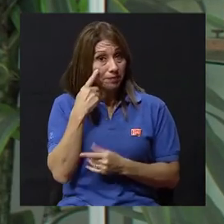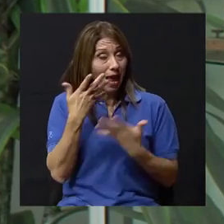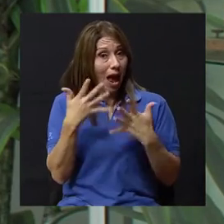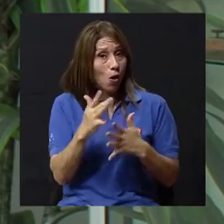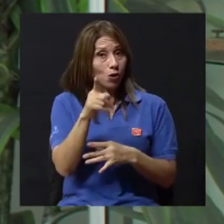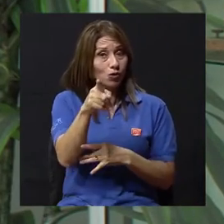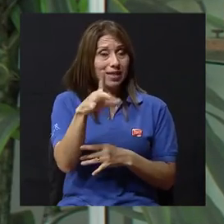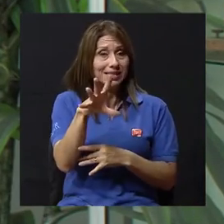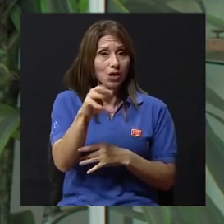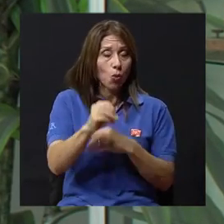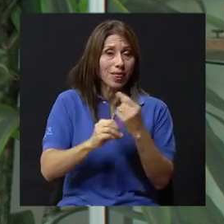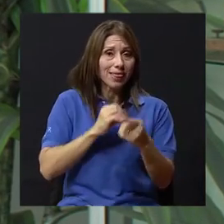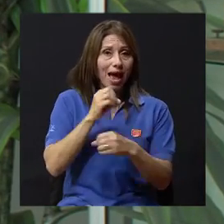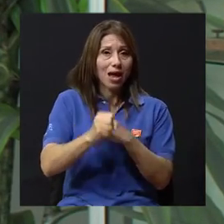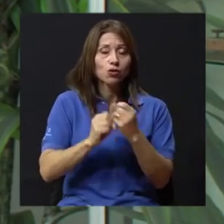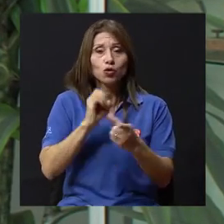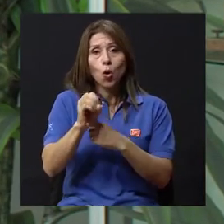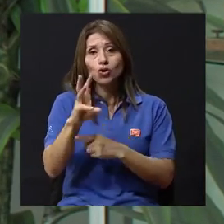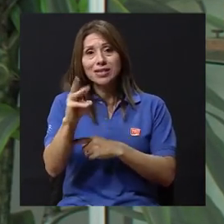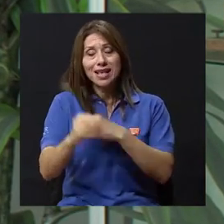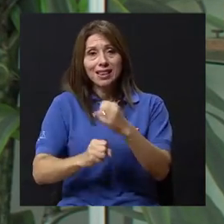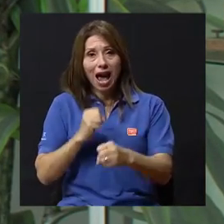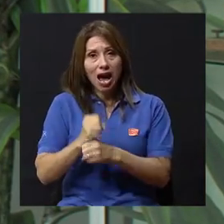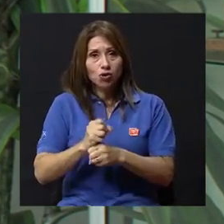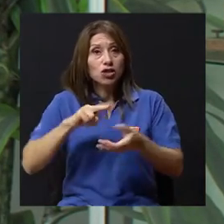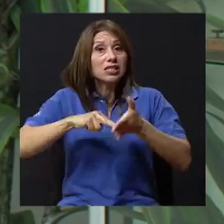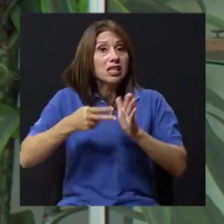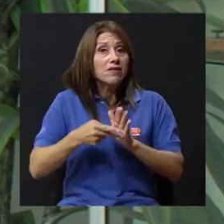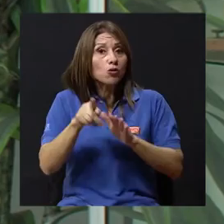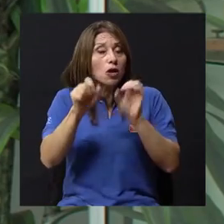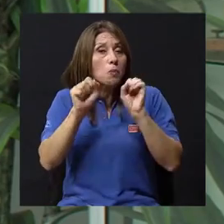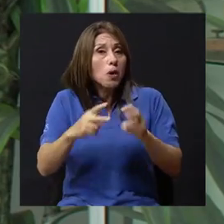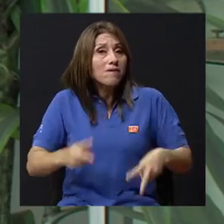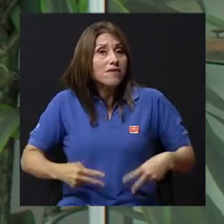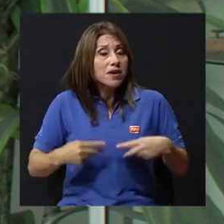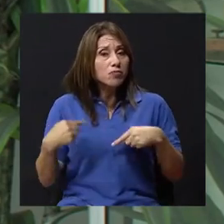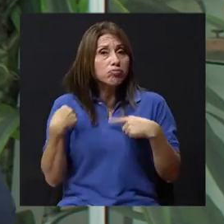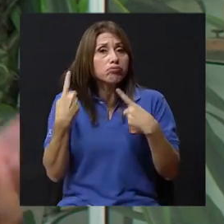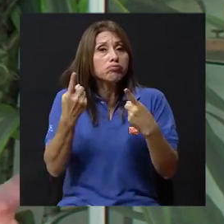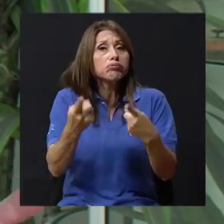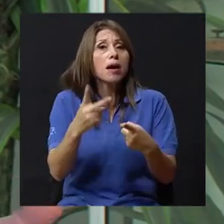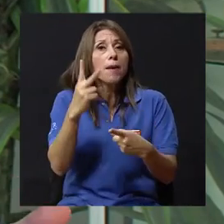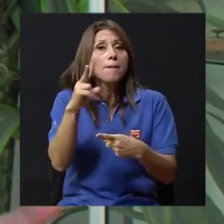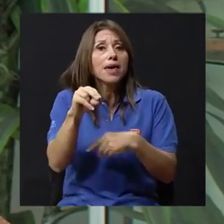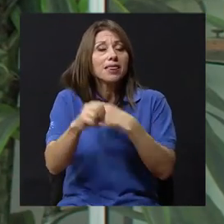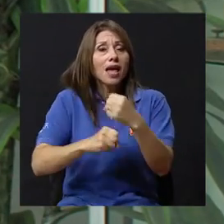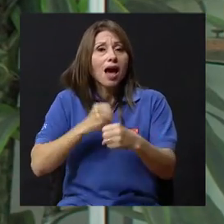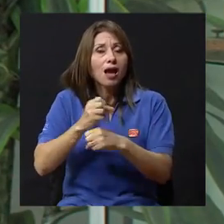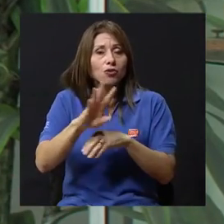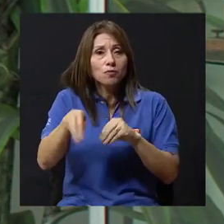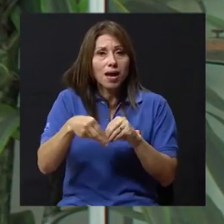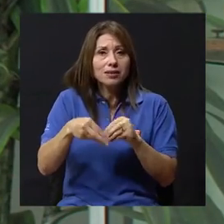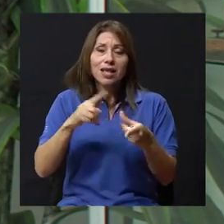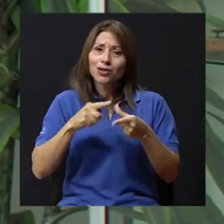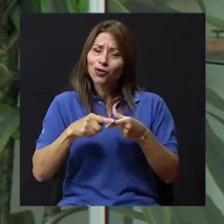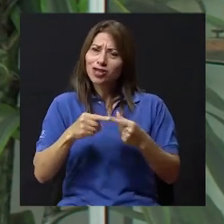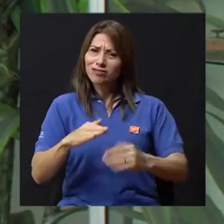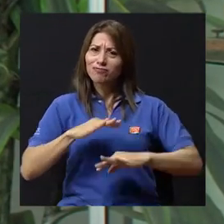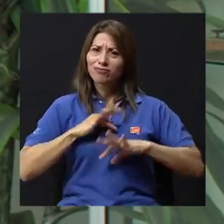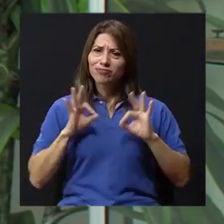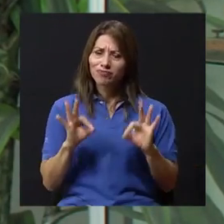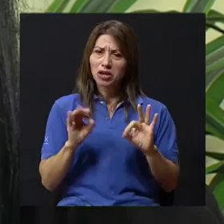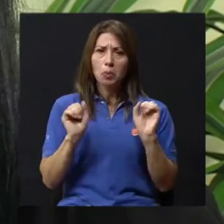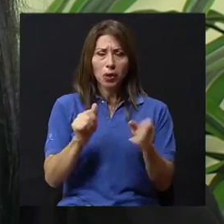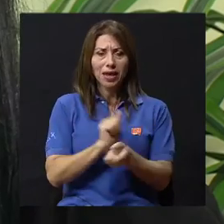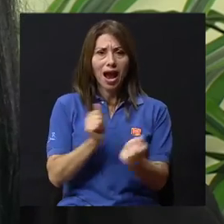fíjese que tiene 50, 60 años. Si vivimos la esperanza de vida, le quedan como 20. Vívalos a plenitud. Entonces hay que hacer un cambio acá y eso es